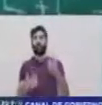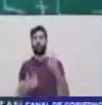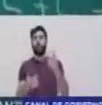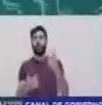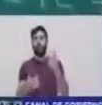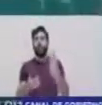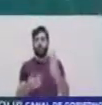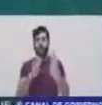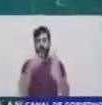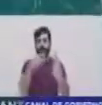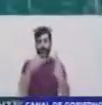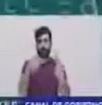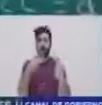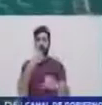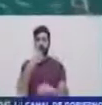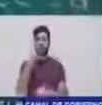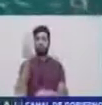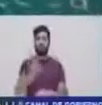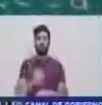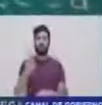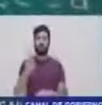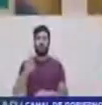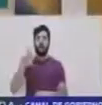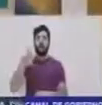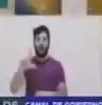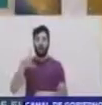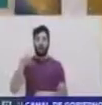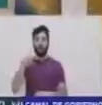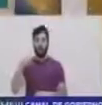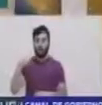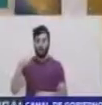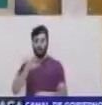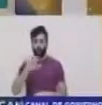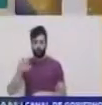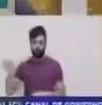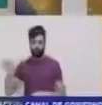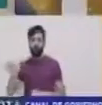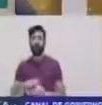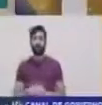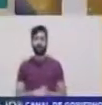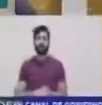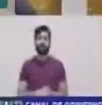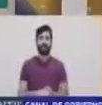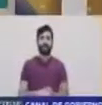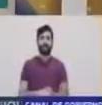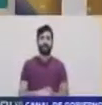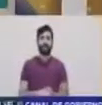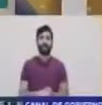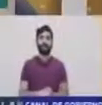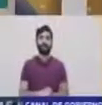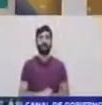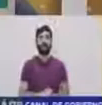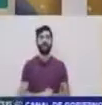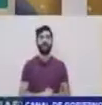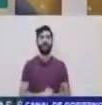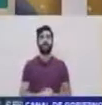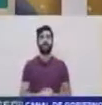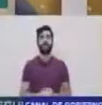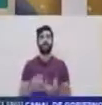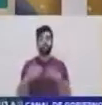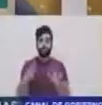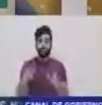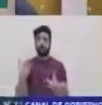Por lo que el radio me queda de un medio de 20, son 10 raíz de 2